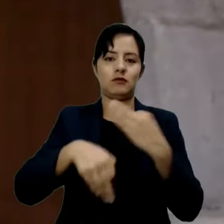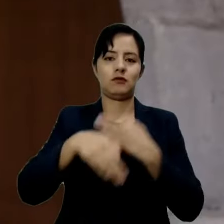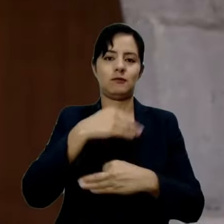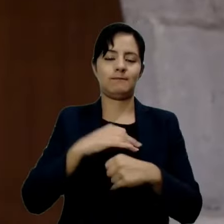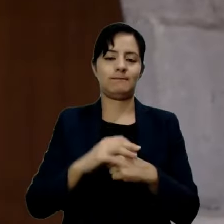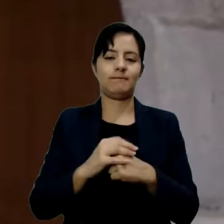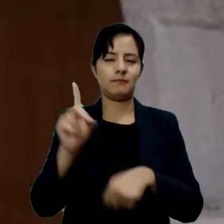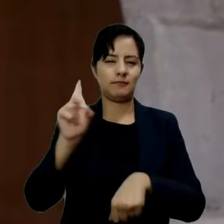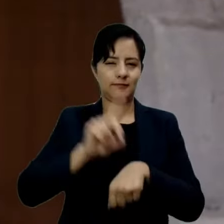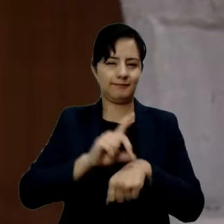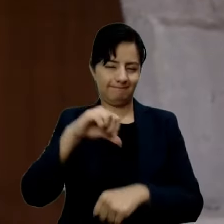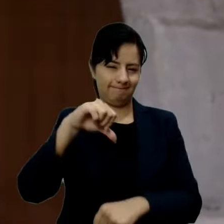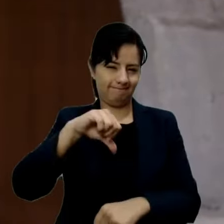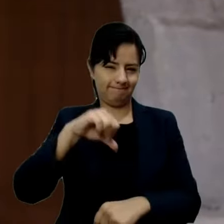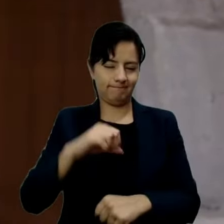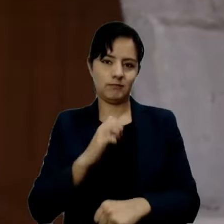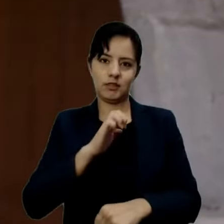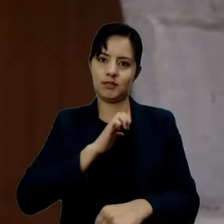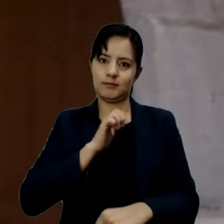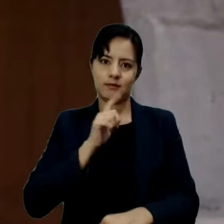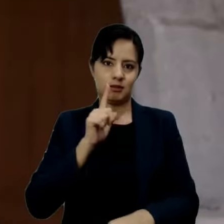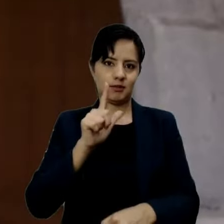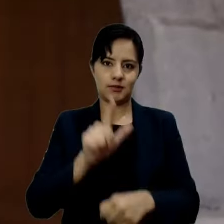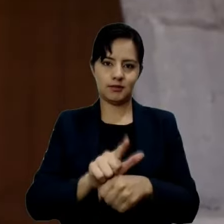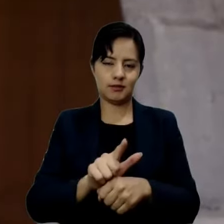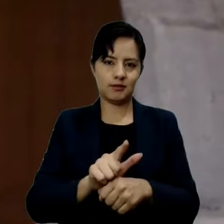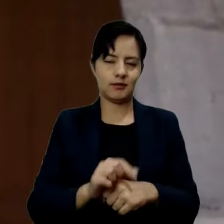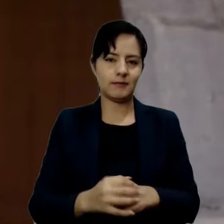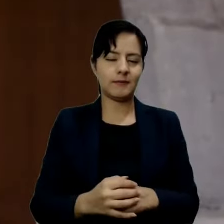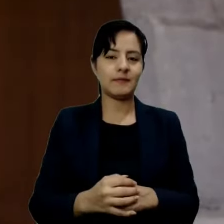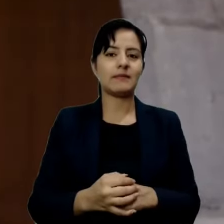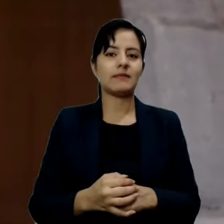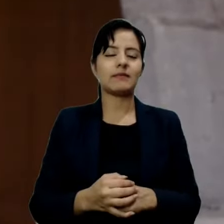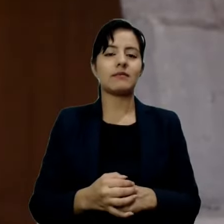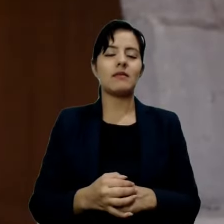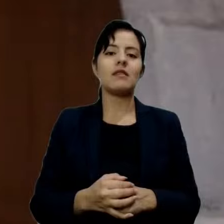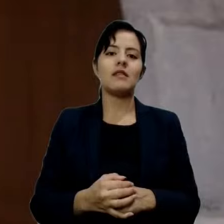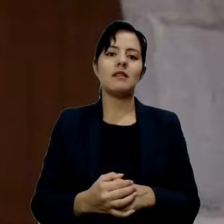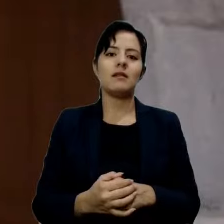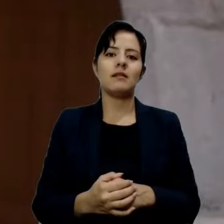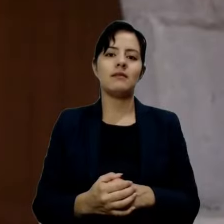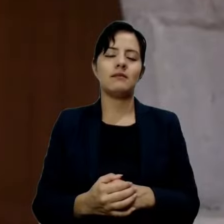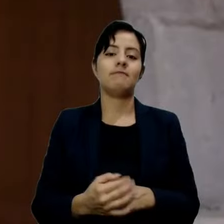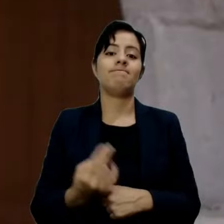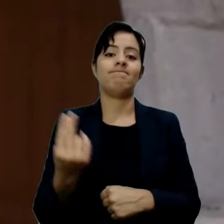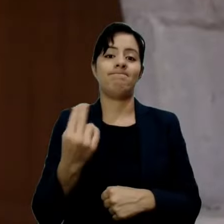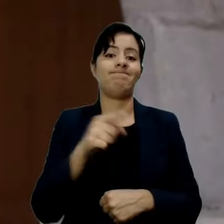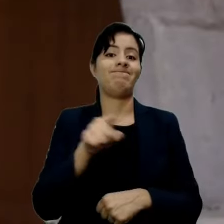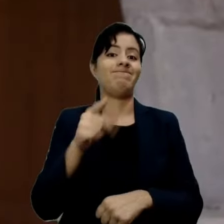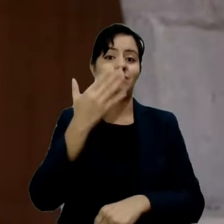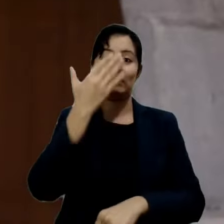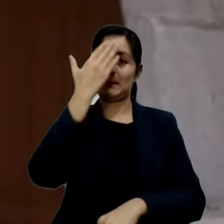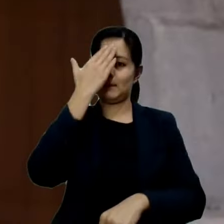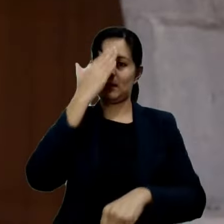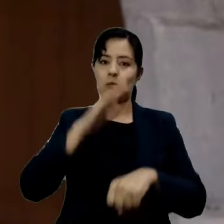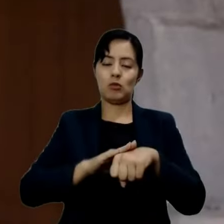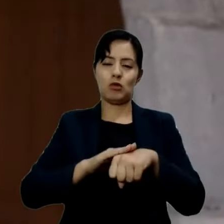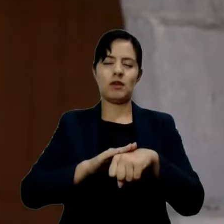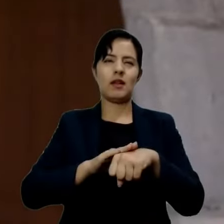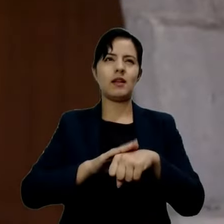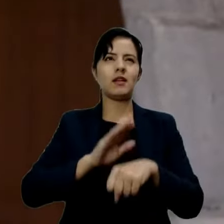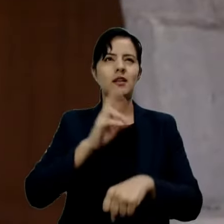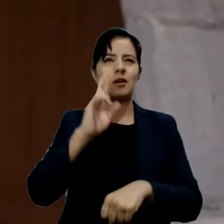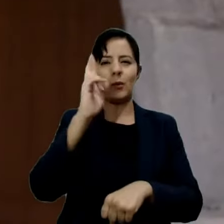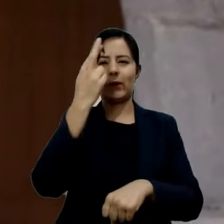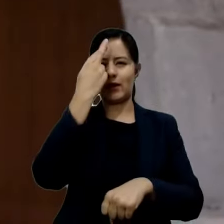hoy es muy especial debemos inscribir en nuestras memorias el 5 de marzo de